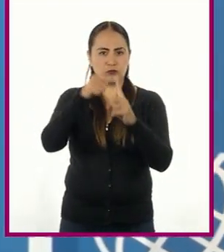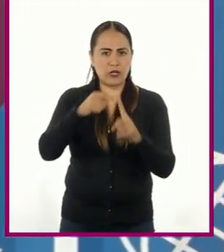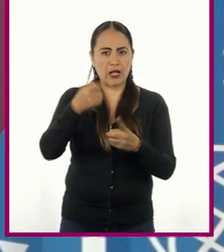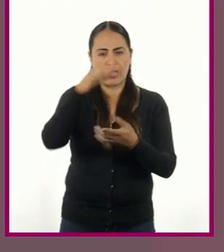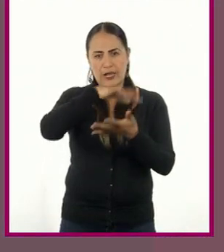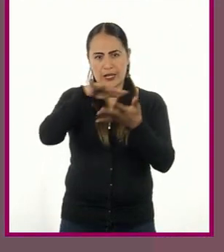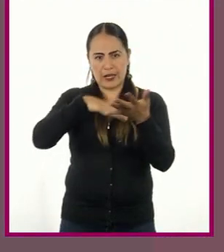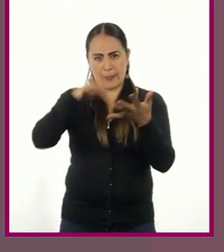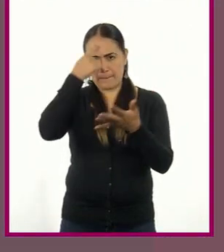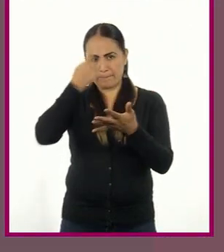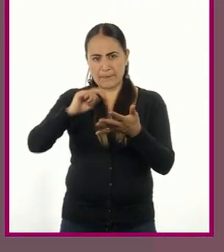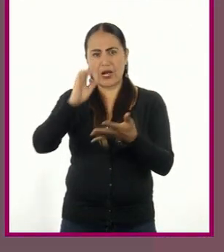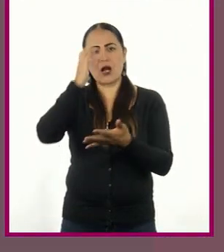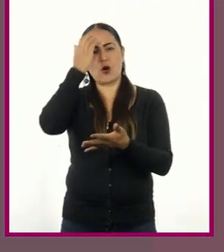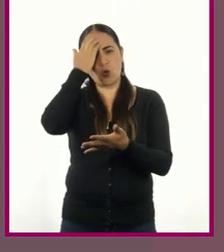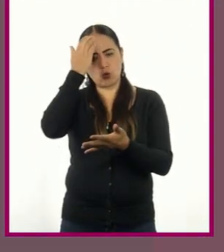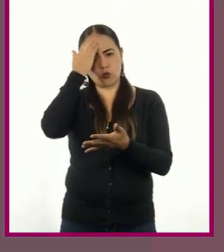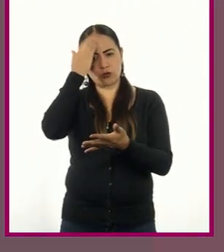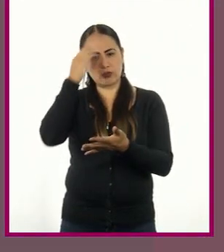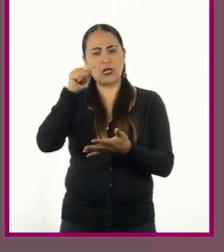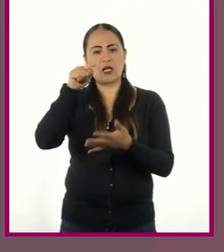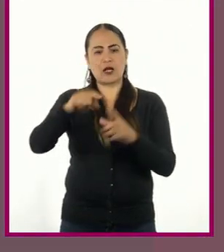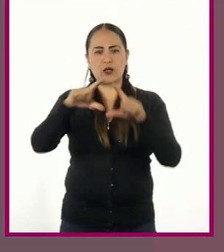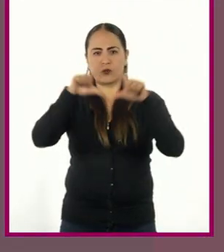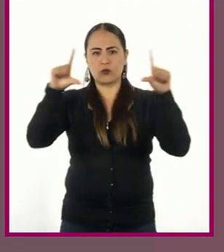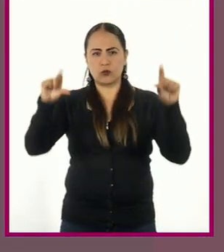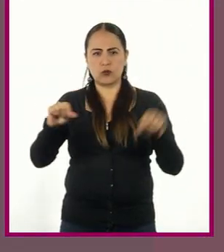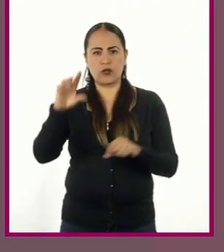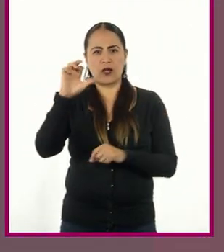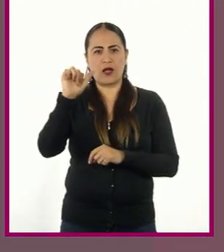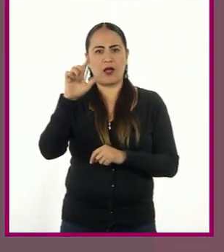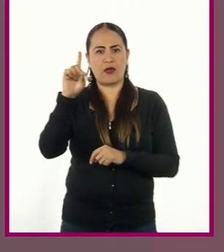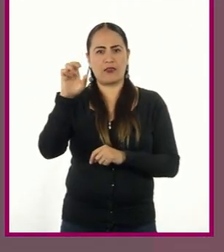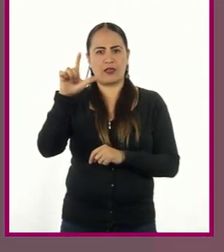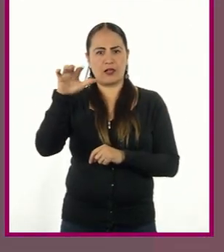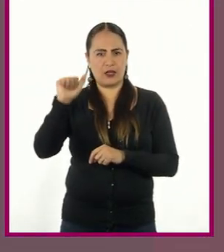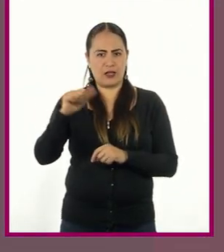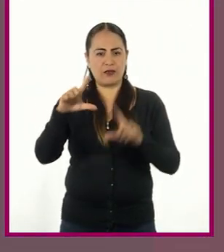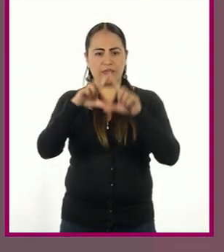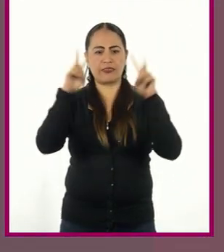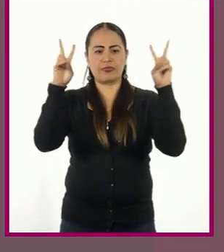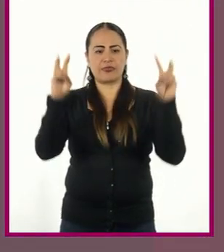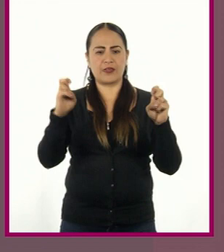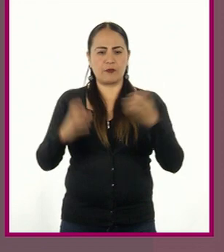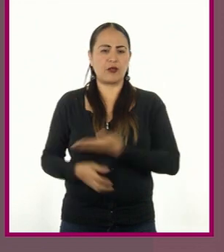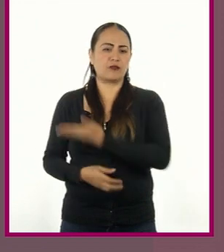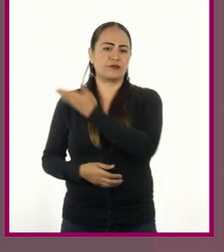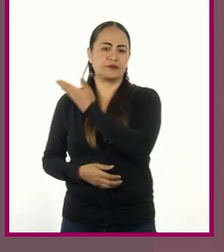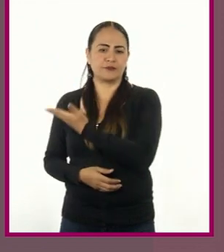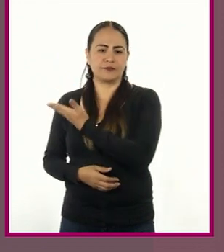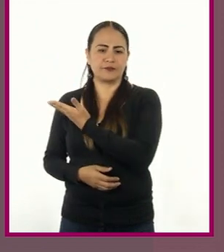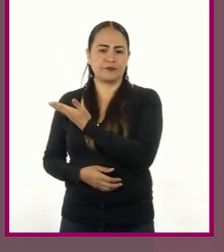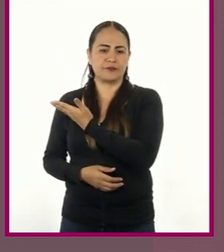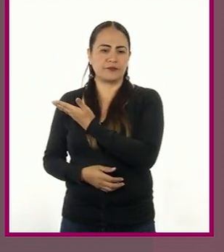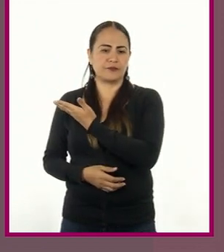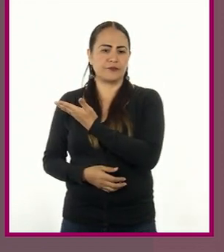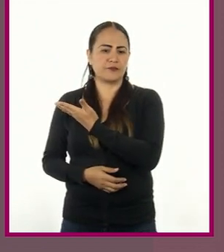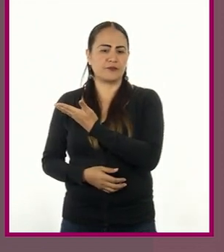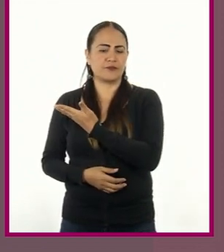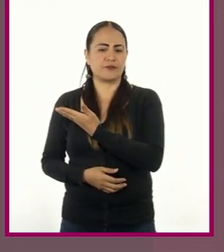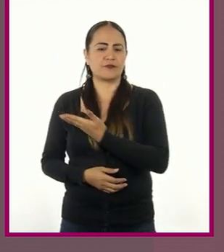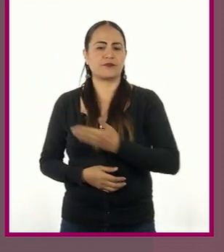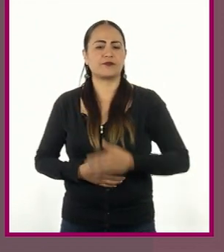para Conocer, les compartiré el texto de Adela Alija, titulado La situación actual de los conflictos territoriales